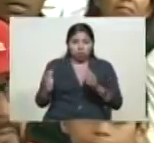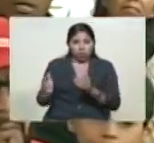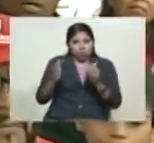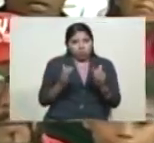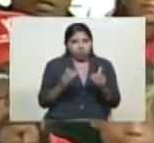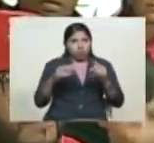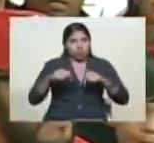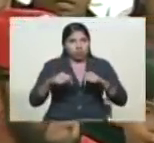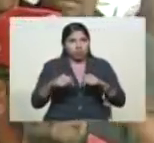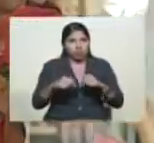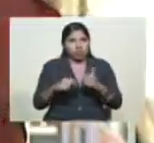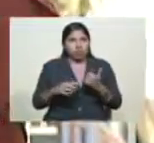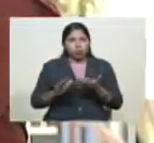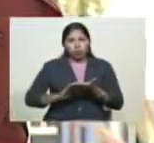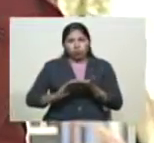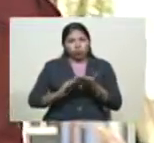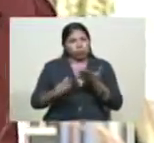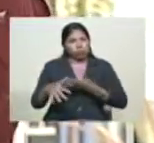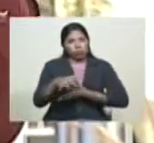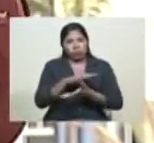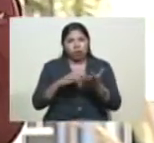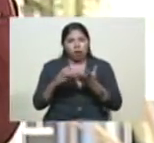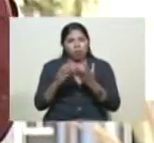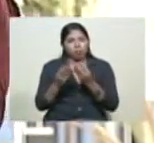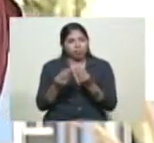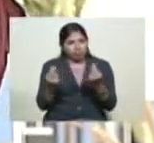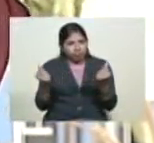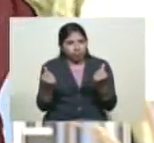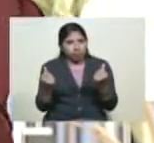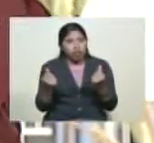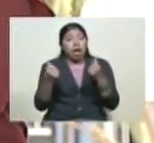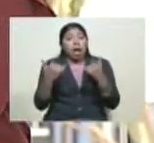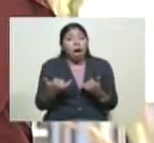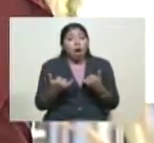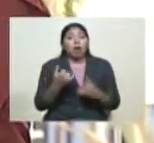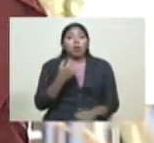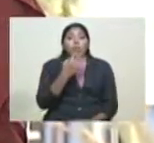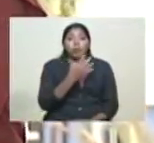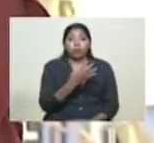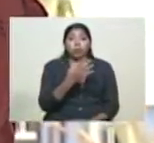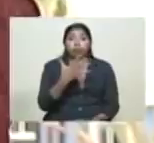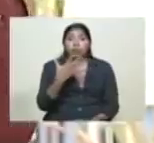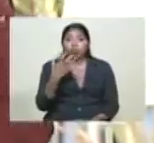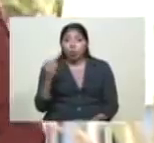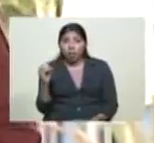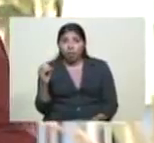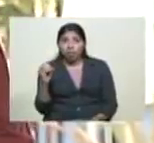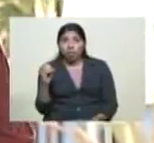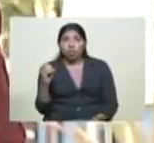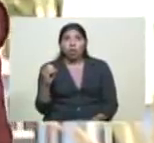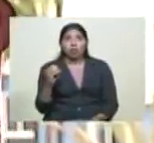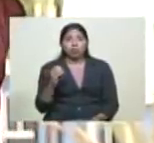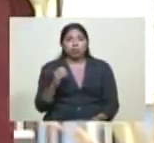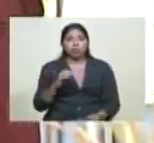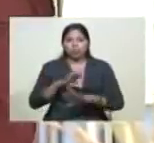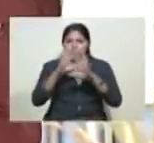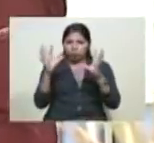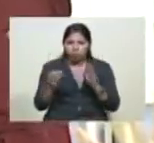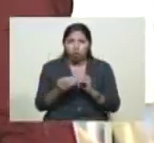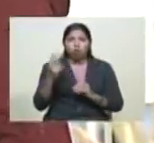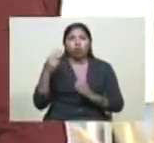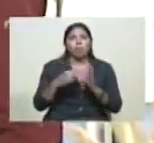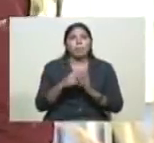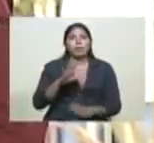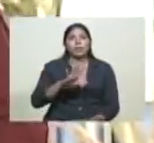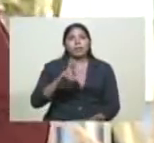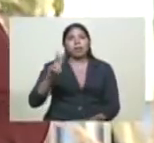que superemos todos estos obstáculos, vamos a continuar con la fase de 450 para un total de 2.520. En